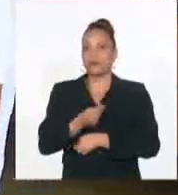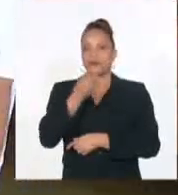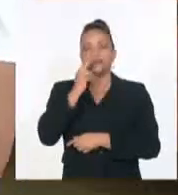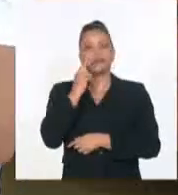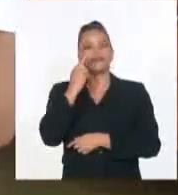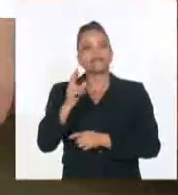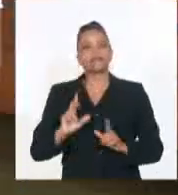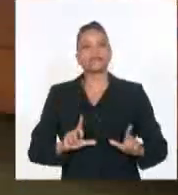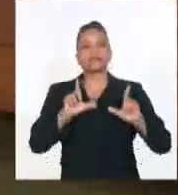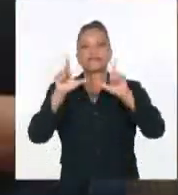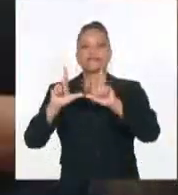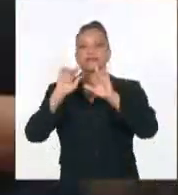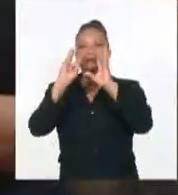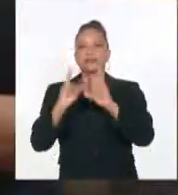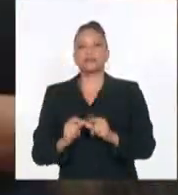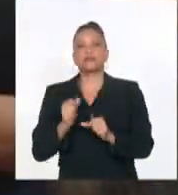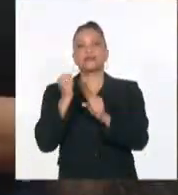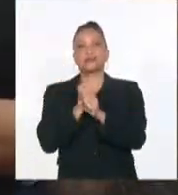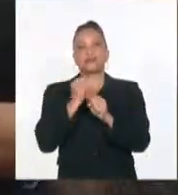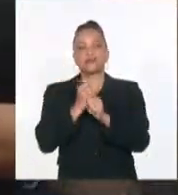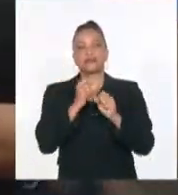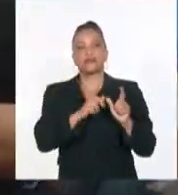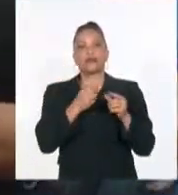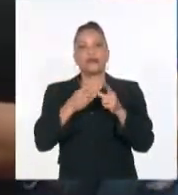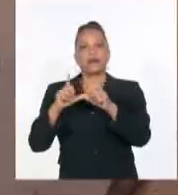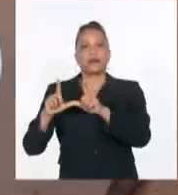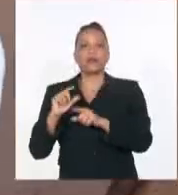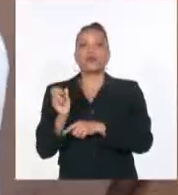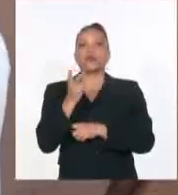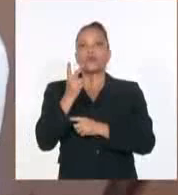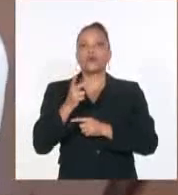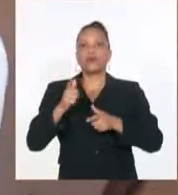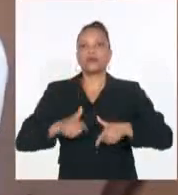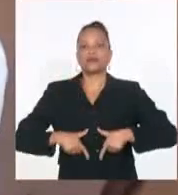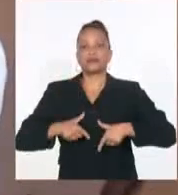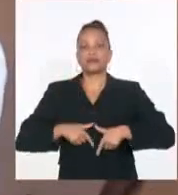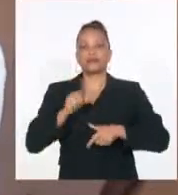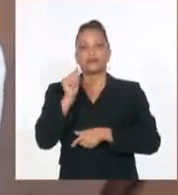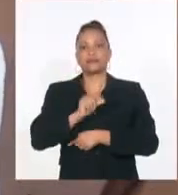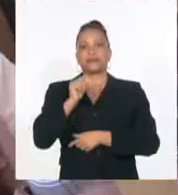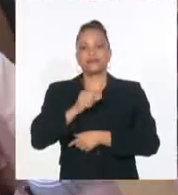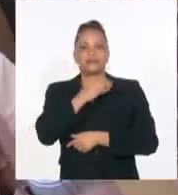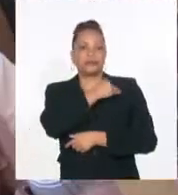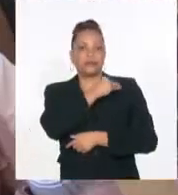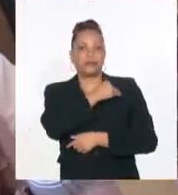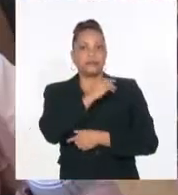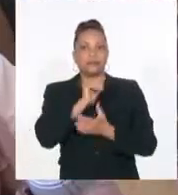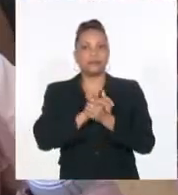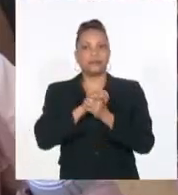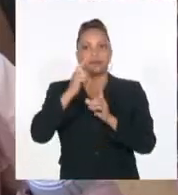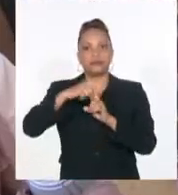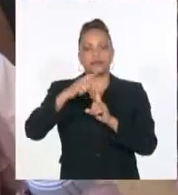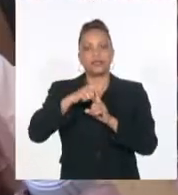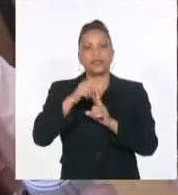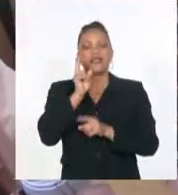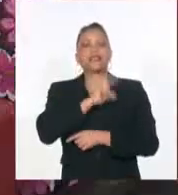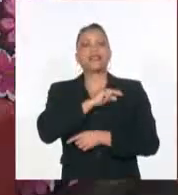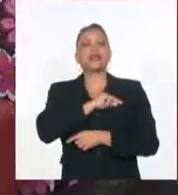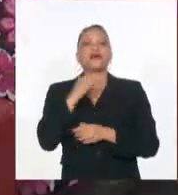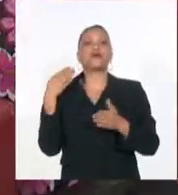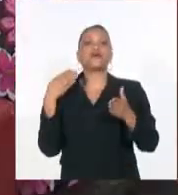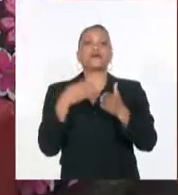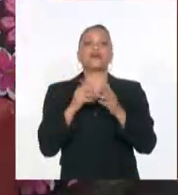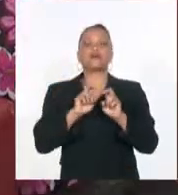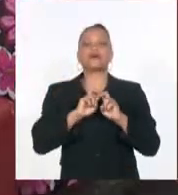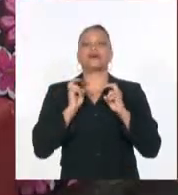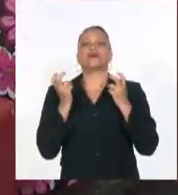a los resultados de trabajo, fueron acreditados los dos representantes de las Fuerzas Armadas Revolucionarias en Matanzas como delegados directos al duodécimo